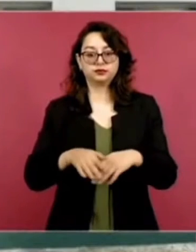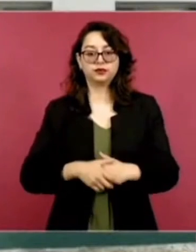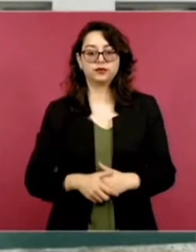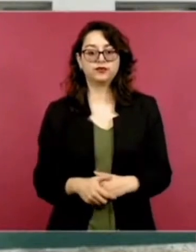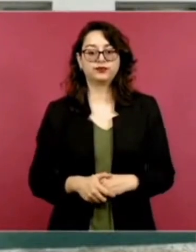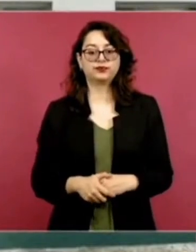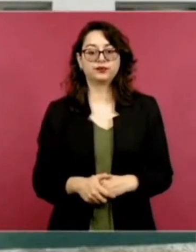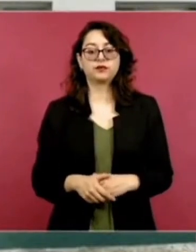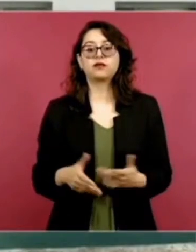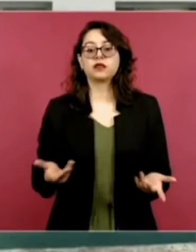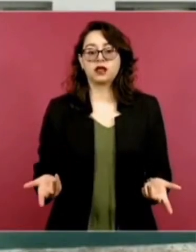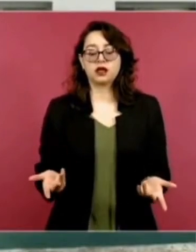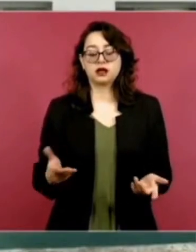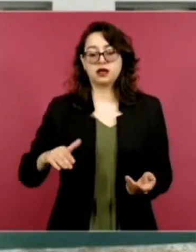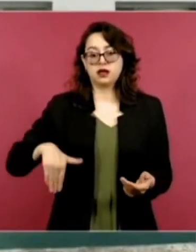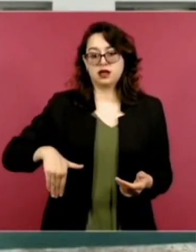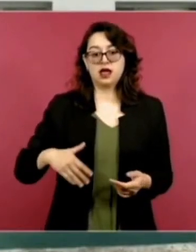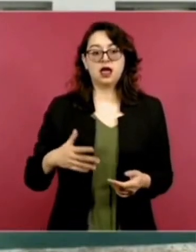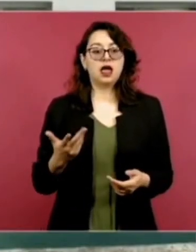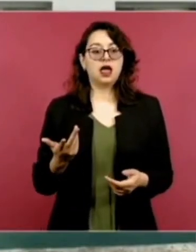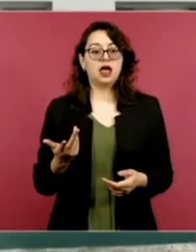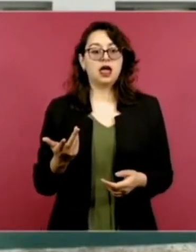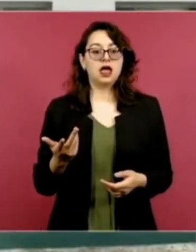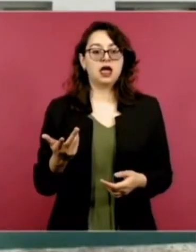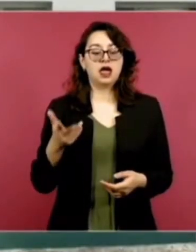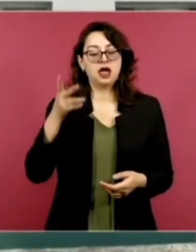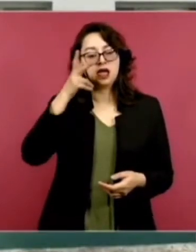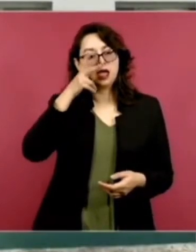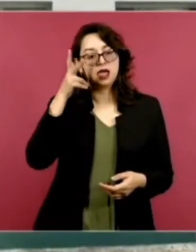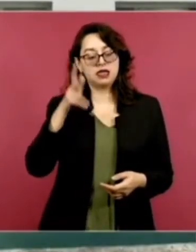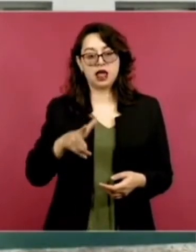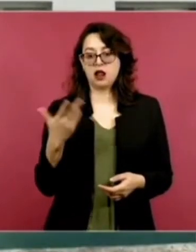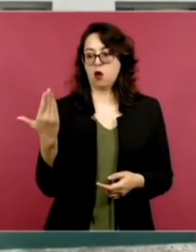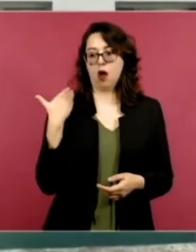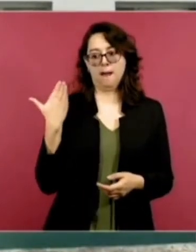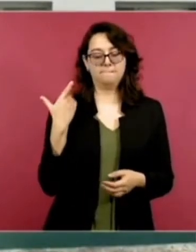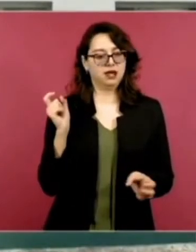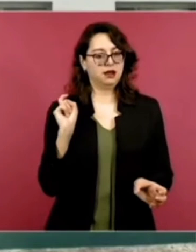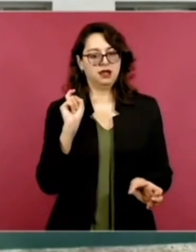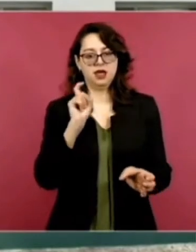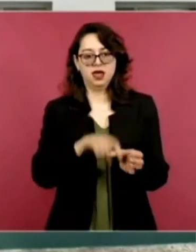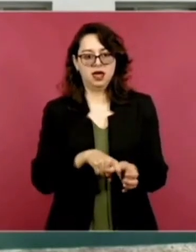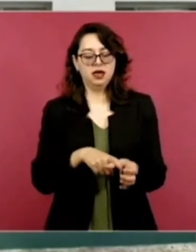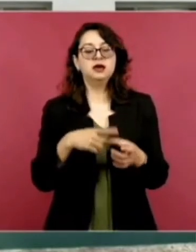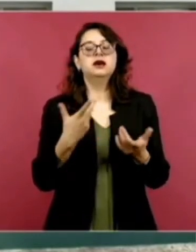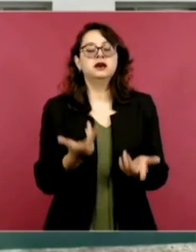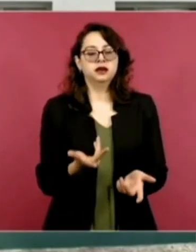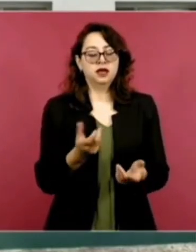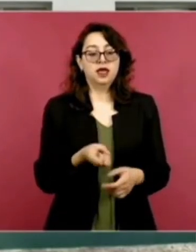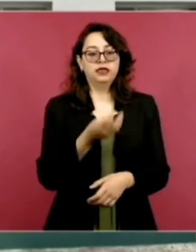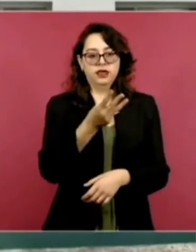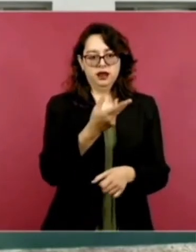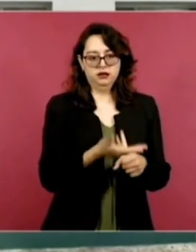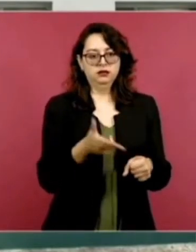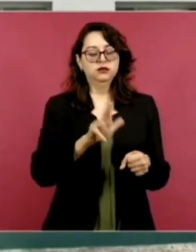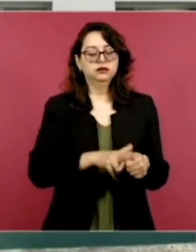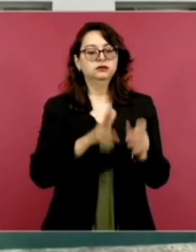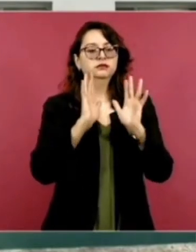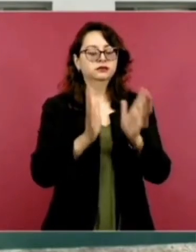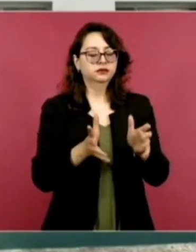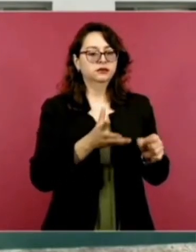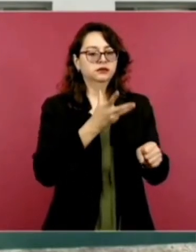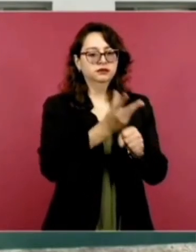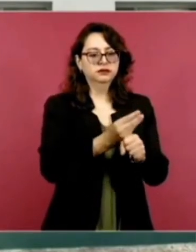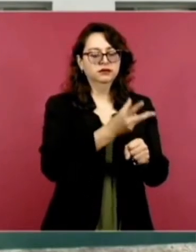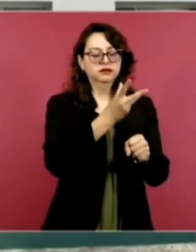un estado de reciente incorporación, se hicieron acciones de mantenimiento en 3 de 21 hospitales. Se echó a andar el hospital